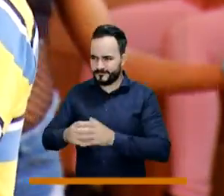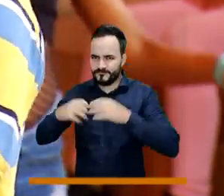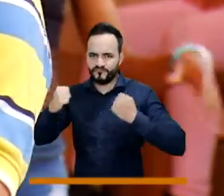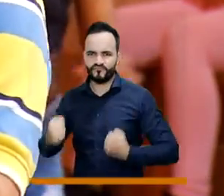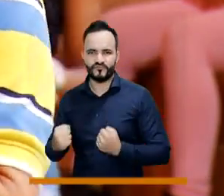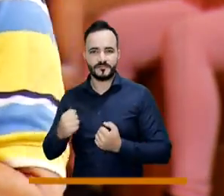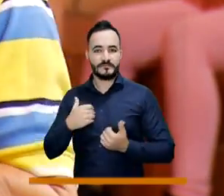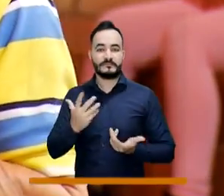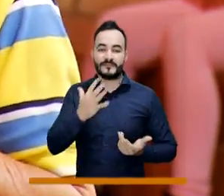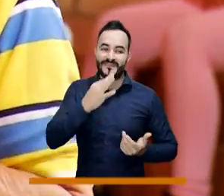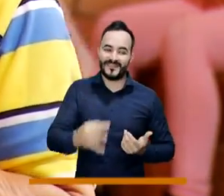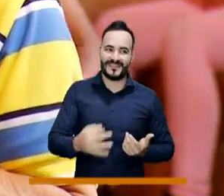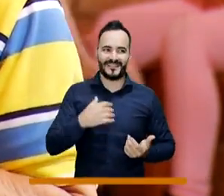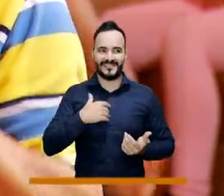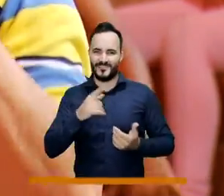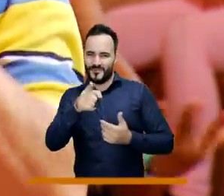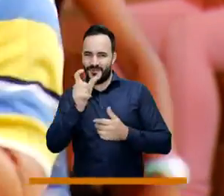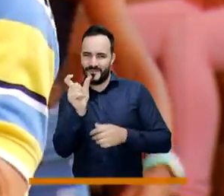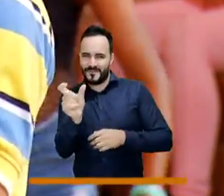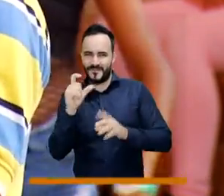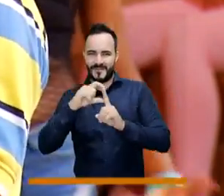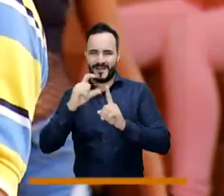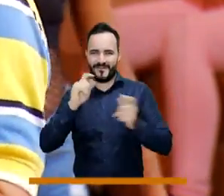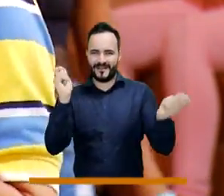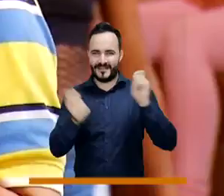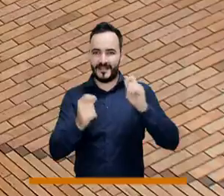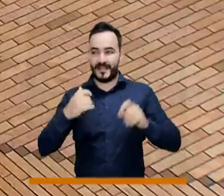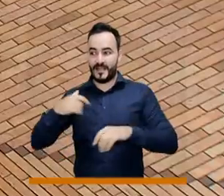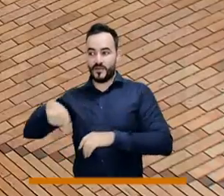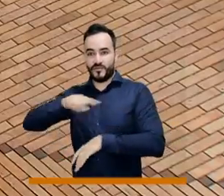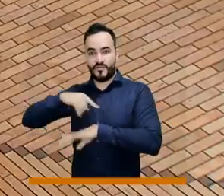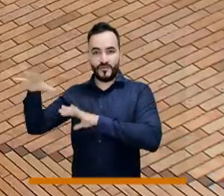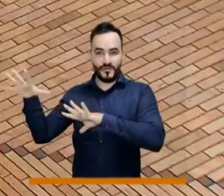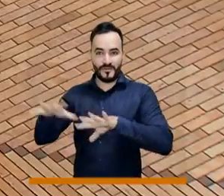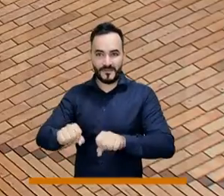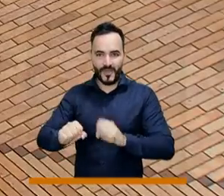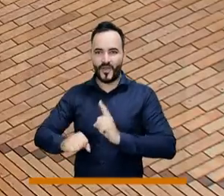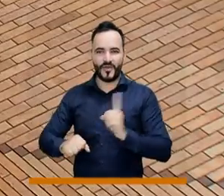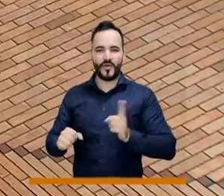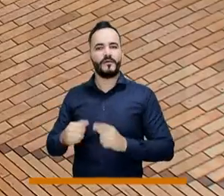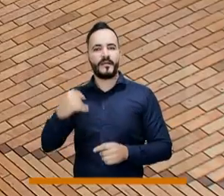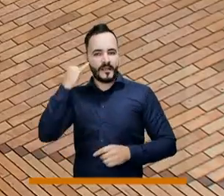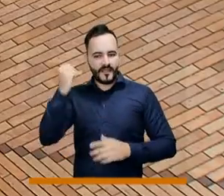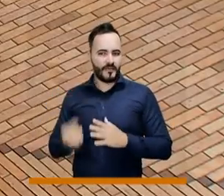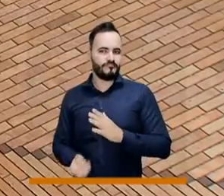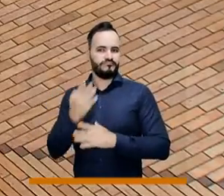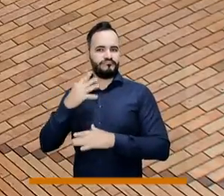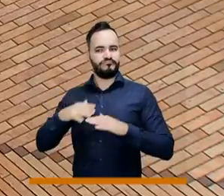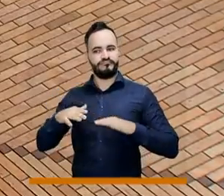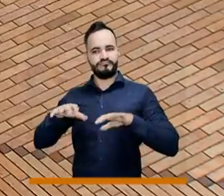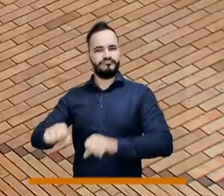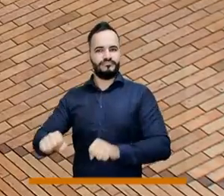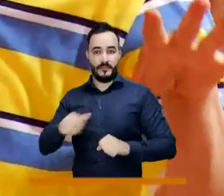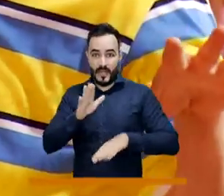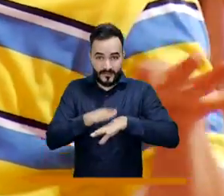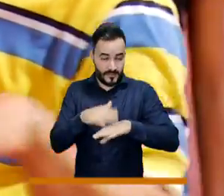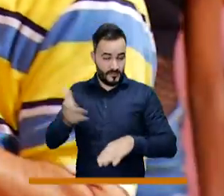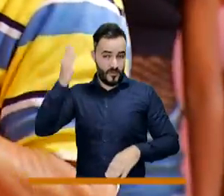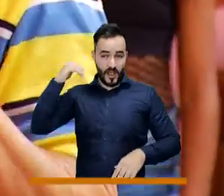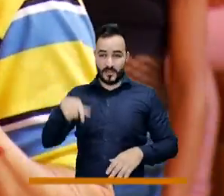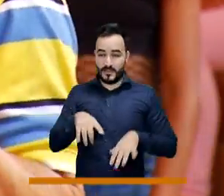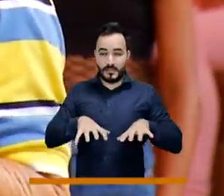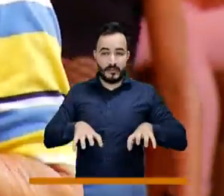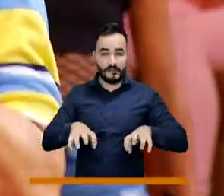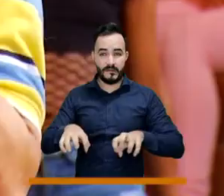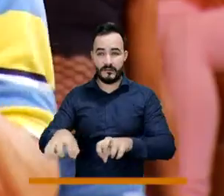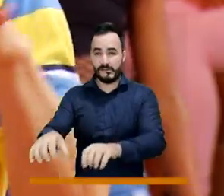también me permito cambiarle el término, no somos invasores, somos pioneros, porque aquí era un terreno baldío, donde no